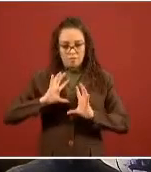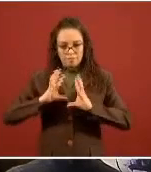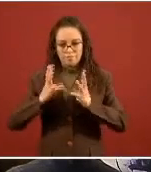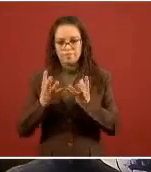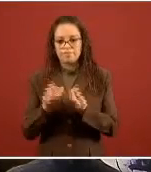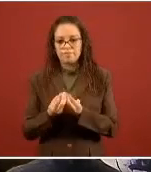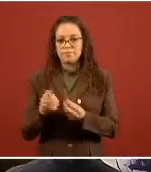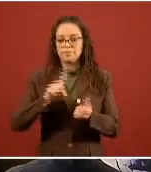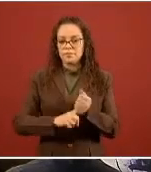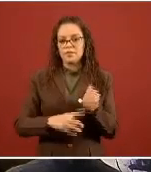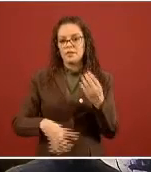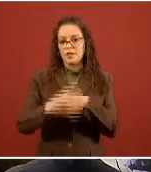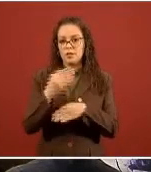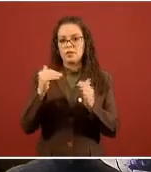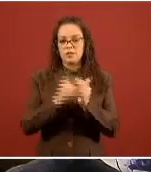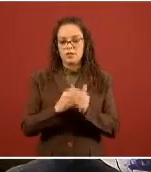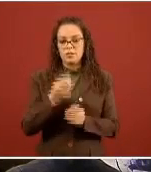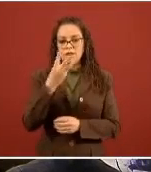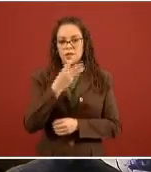hasta